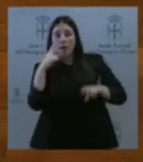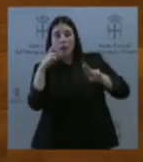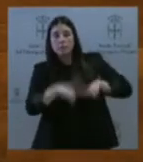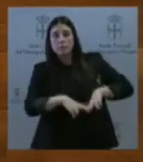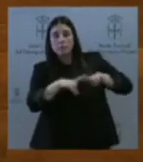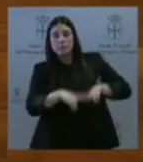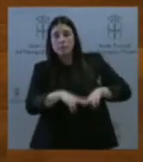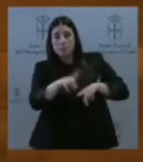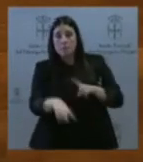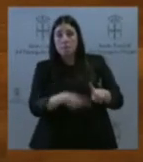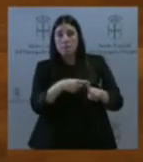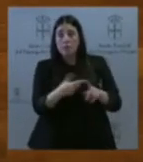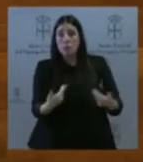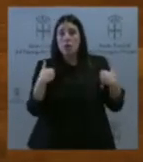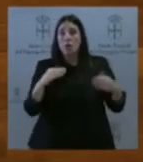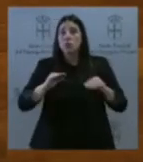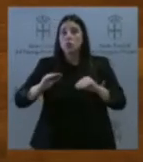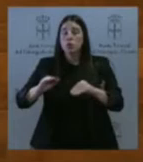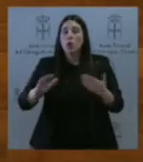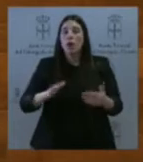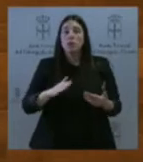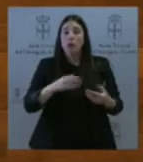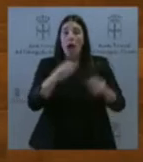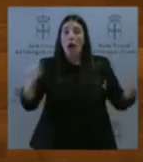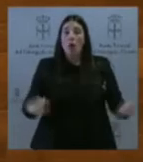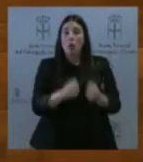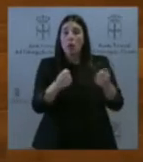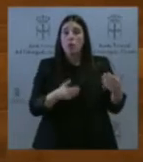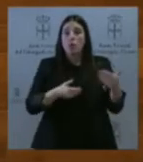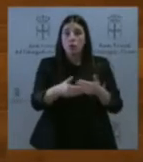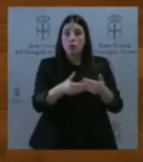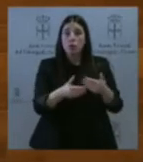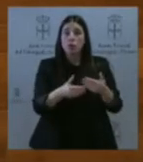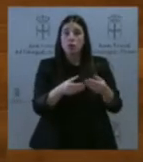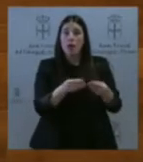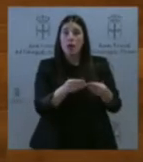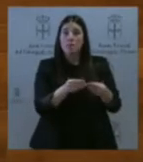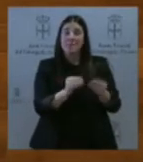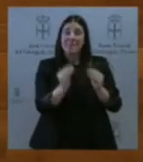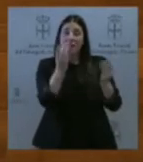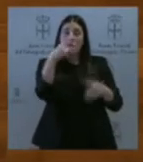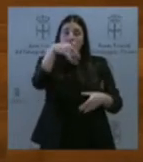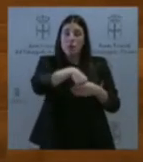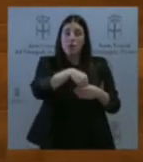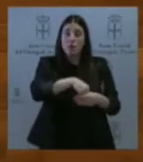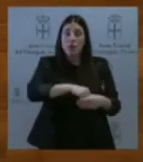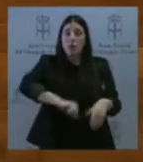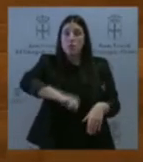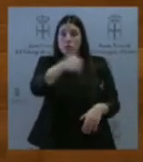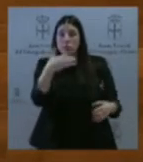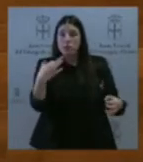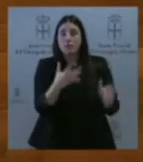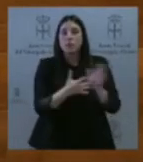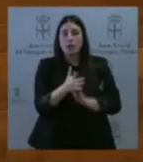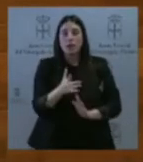ámbito e a intervención nos seus elementos integrantes, é dicir, un marco legal que nos ampara e que está fundamentado na